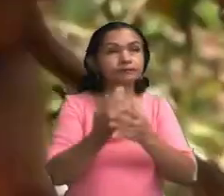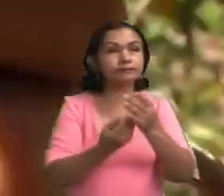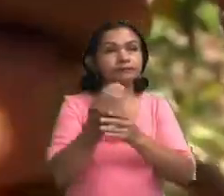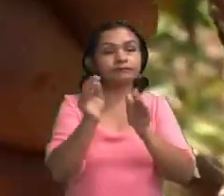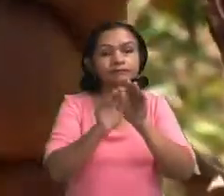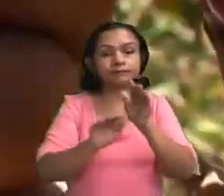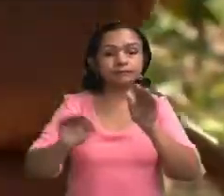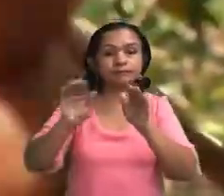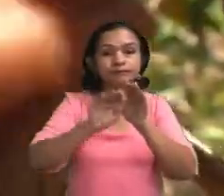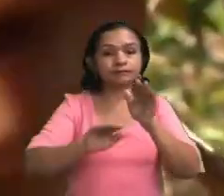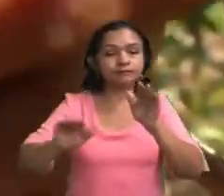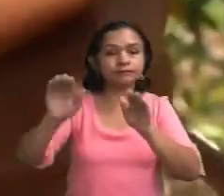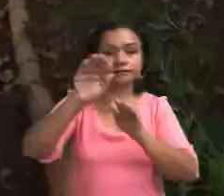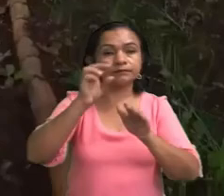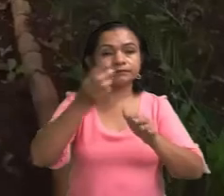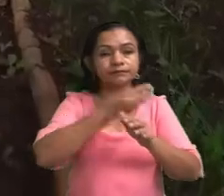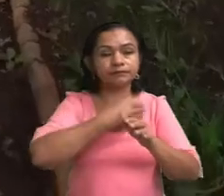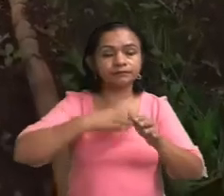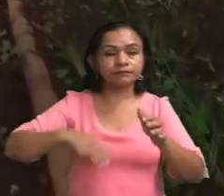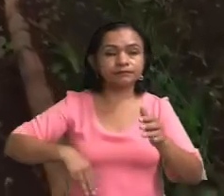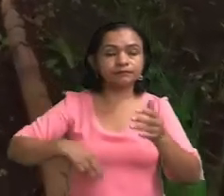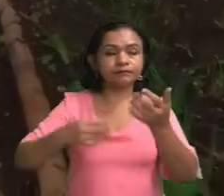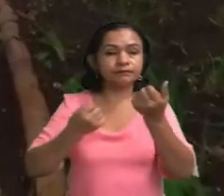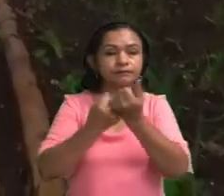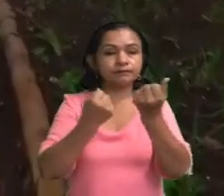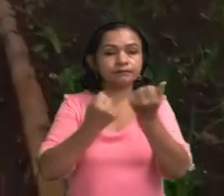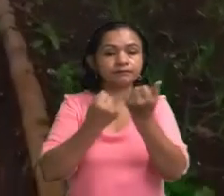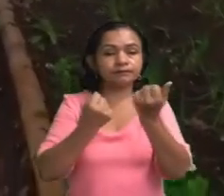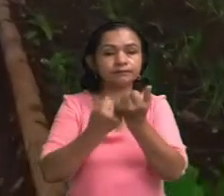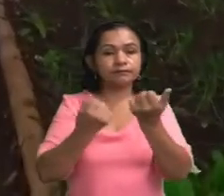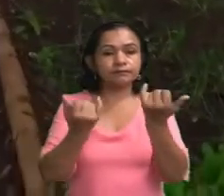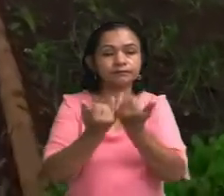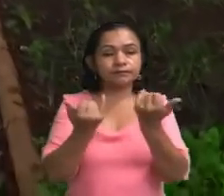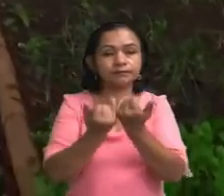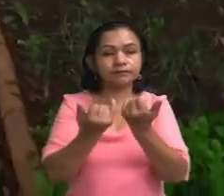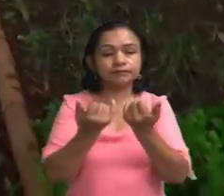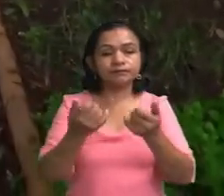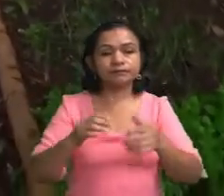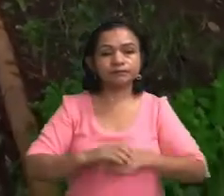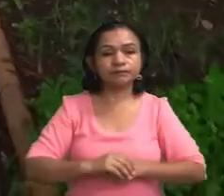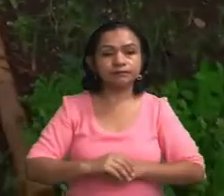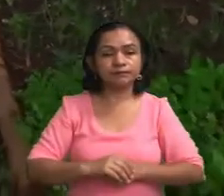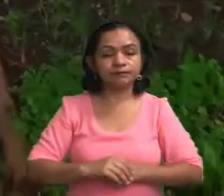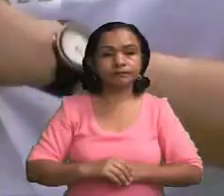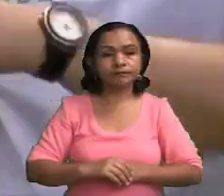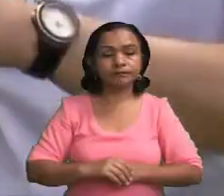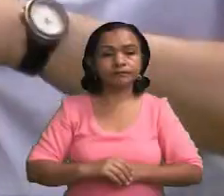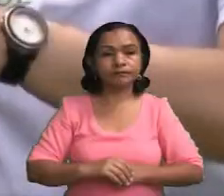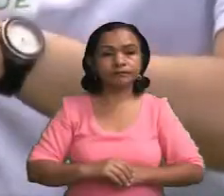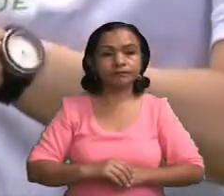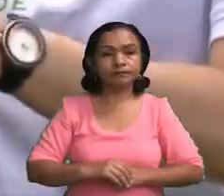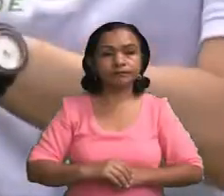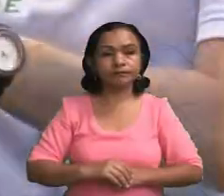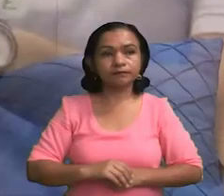más espacios en los ministerios, cooperativas y el emprendedurismo.